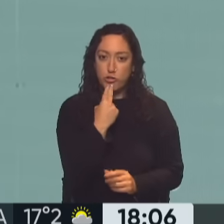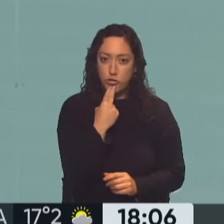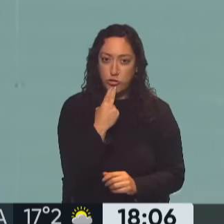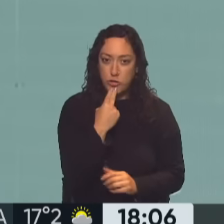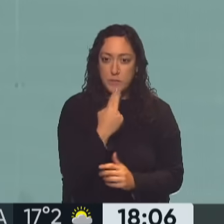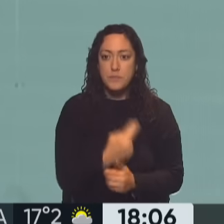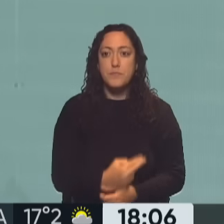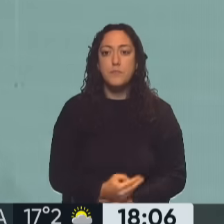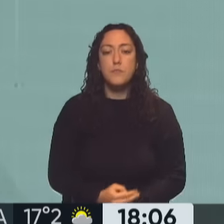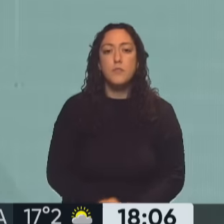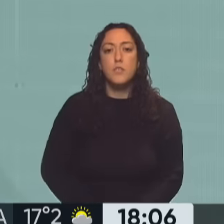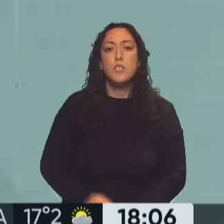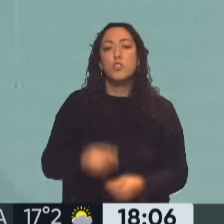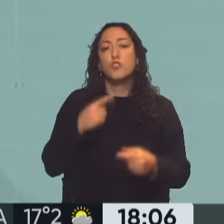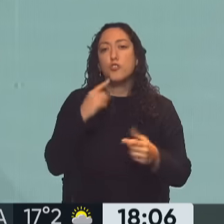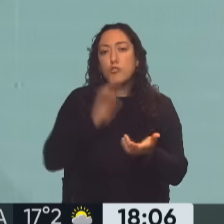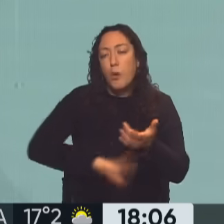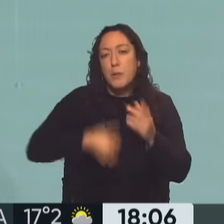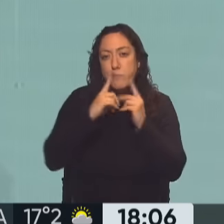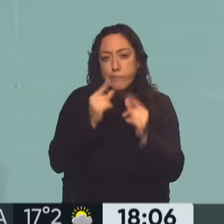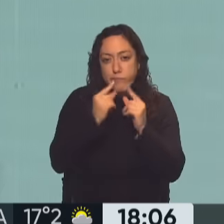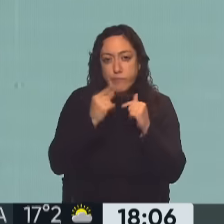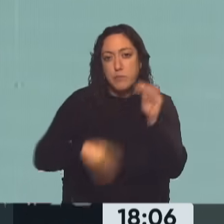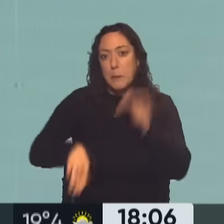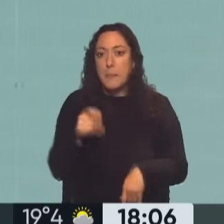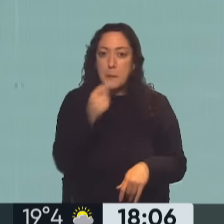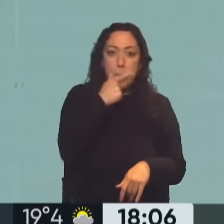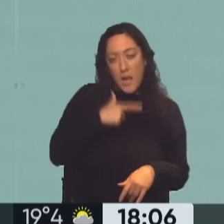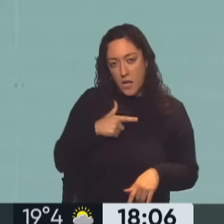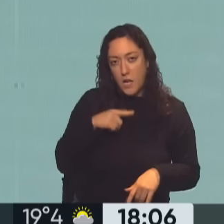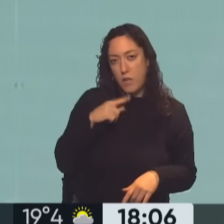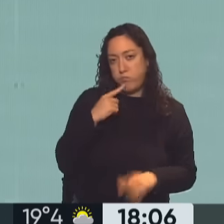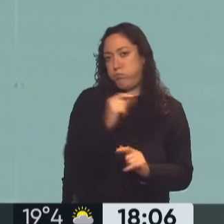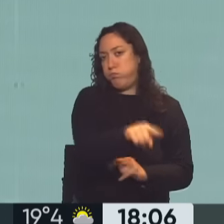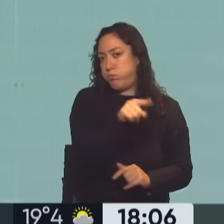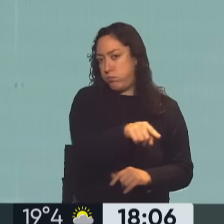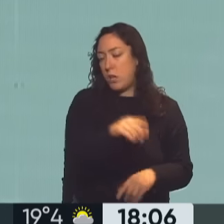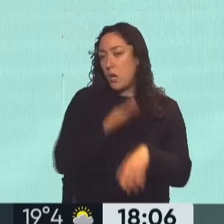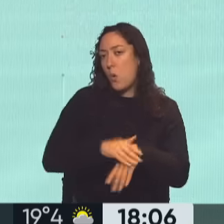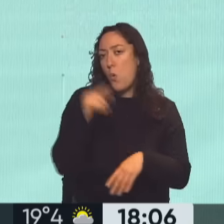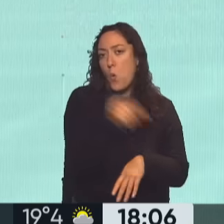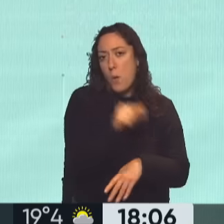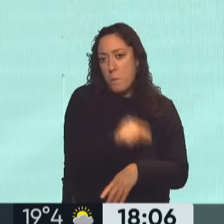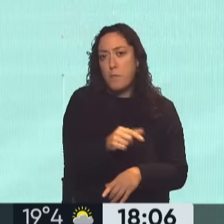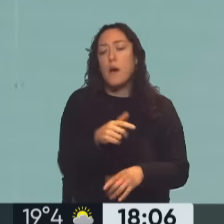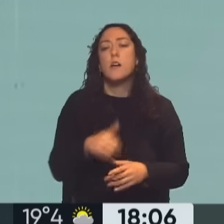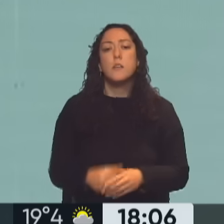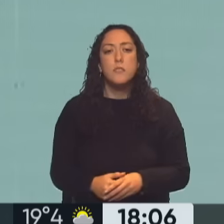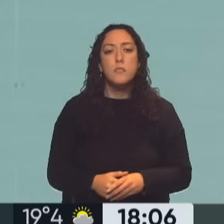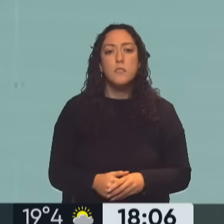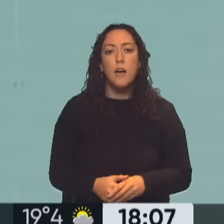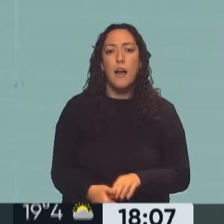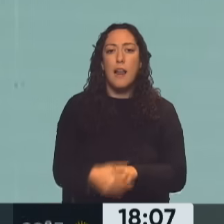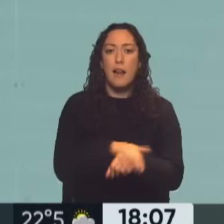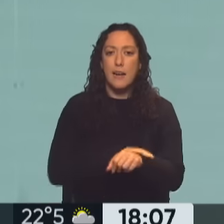lunes, y cuando hablamos del pase de factura, muchas de estas facturas le llegan a Mauricio Macri, porque lo señalan por haber desgastado en principio a